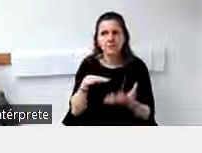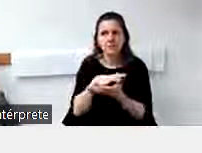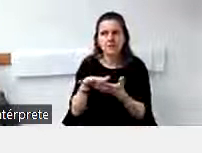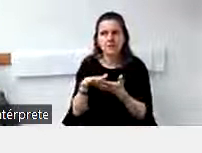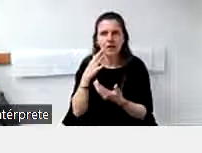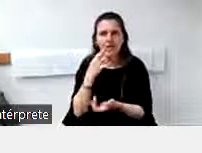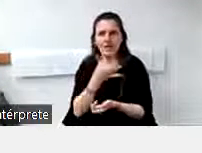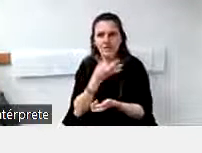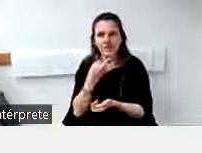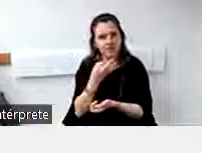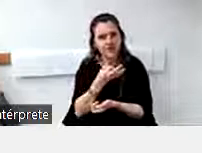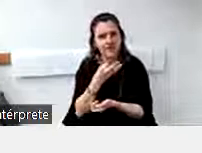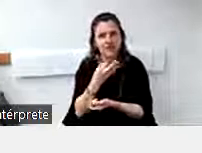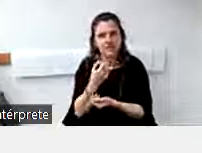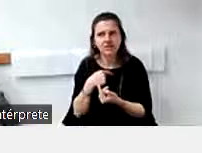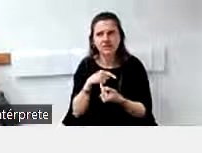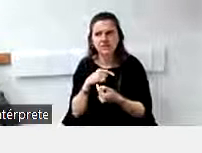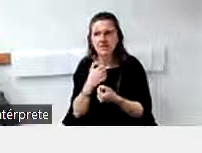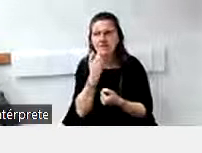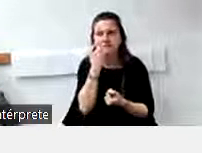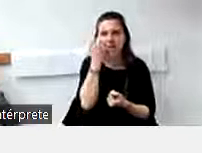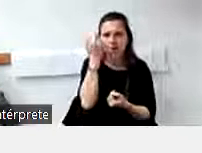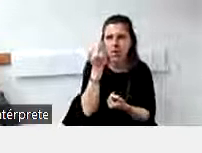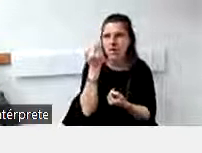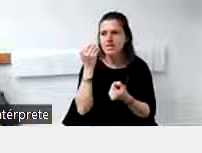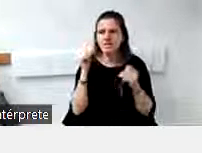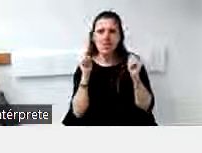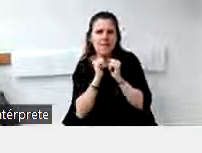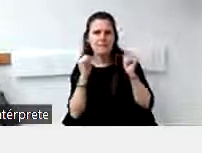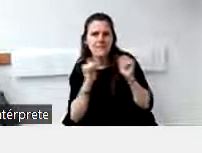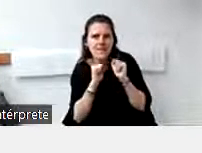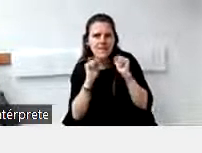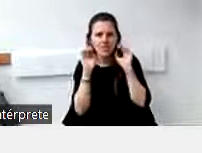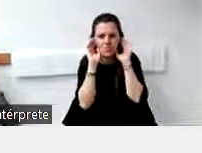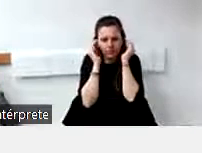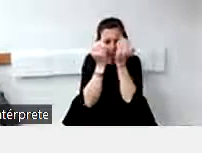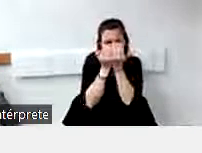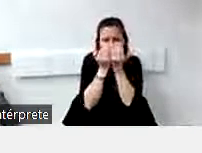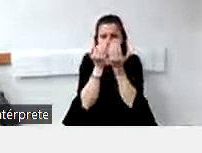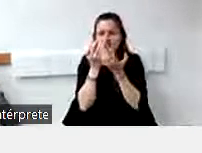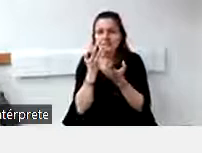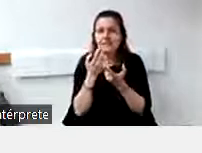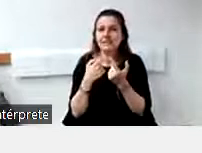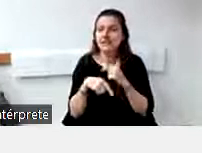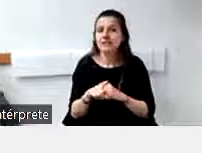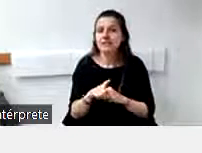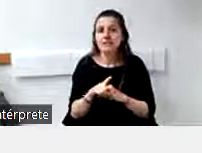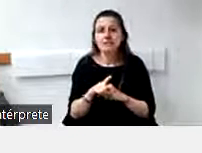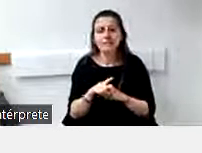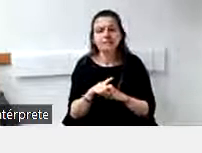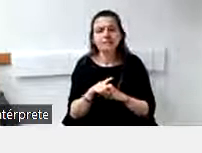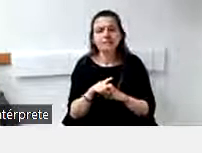genera vergüenza, genera encierro sobre sí mismo o sí misma y